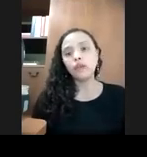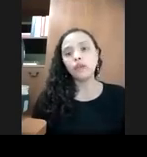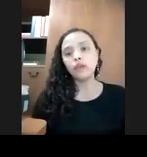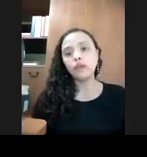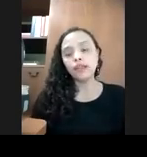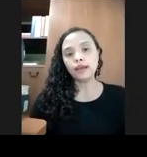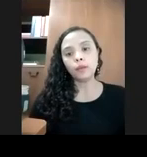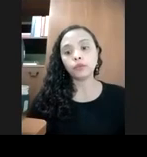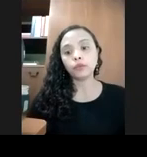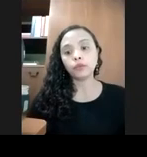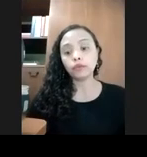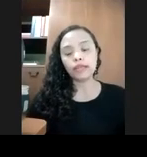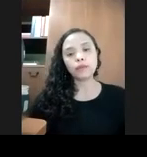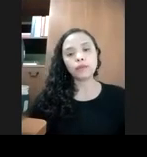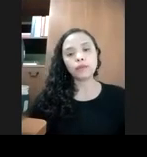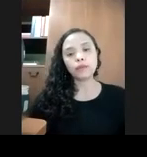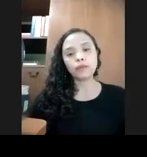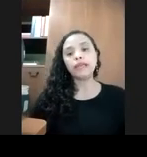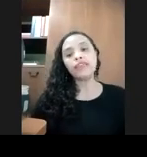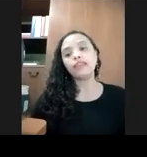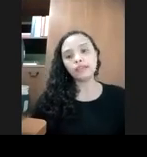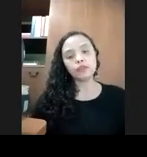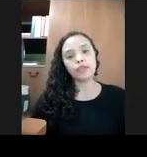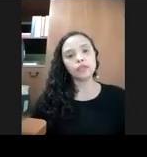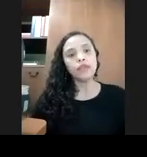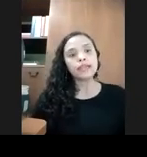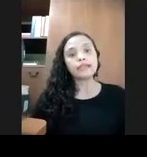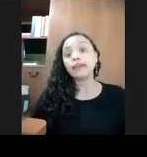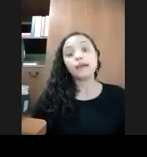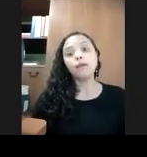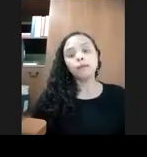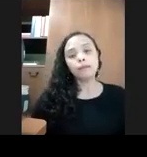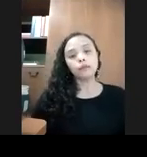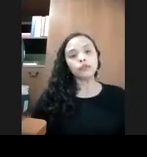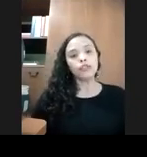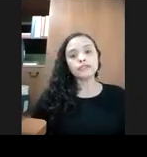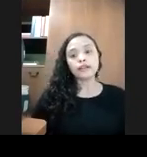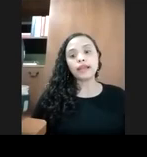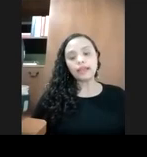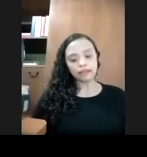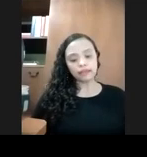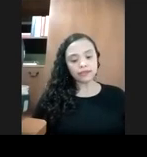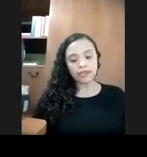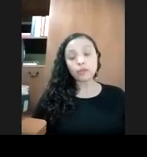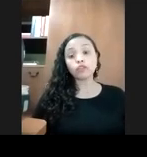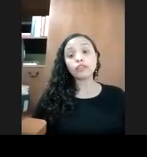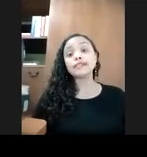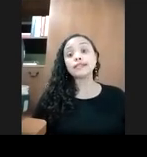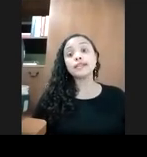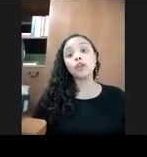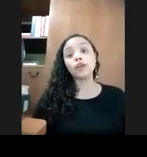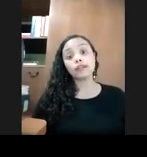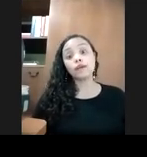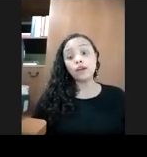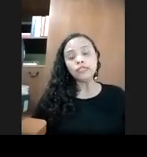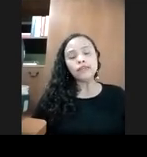la oportunidad y la responsabilidad de dirigir este proyecto que ya estamos a punto de cerrar. Este sería nuestro tercer